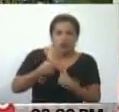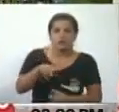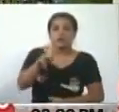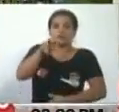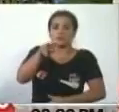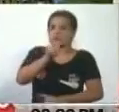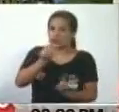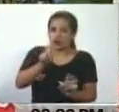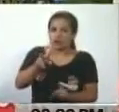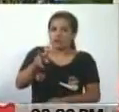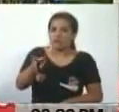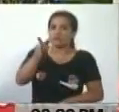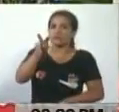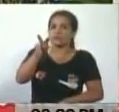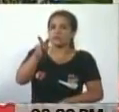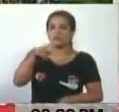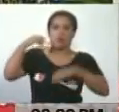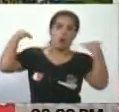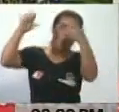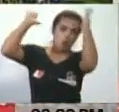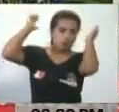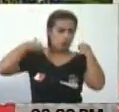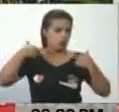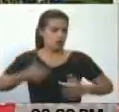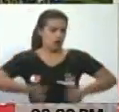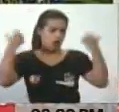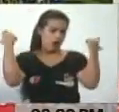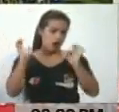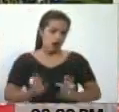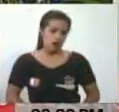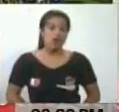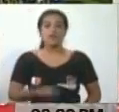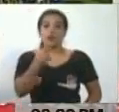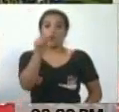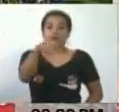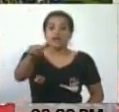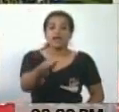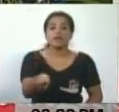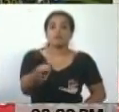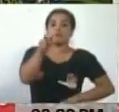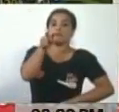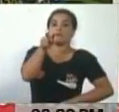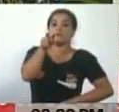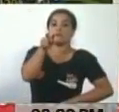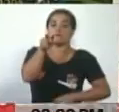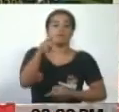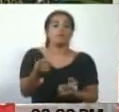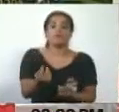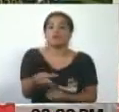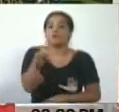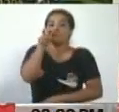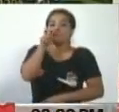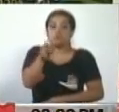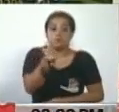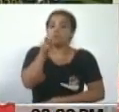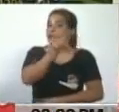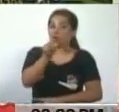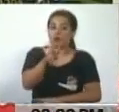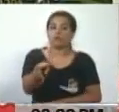No, es que me tengo que molestar. Aguante la respiración 10 minutos que Nicolás se va a ir. Entonces tú